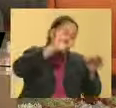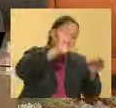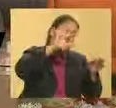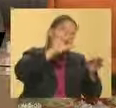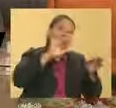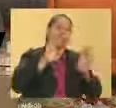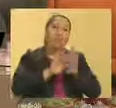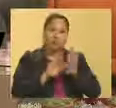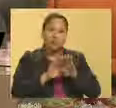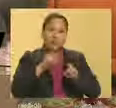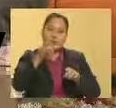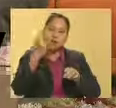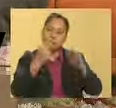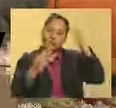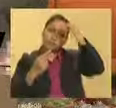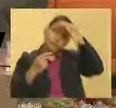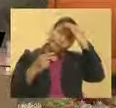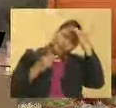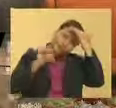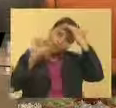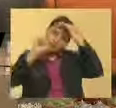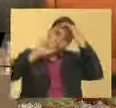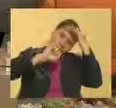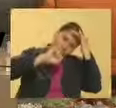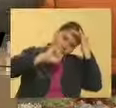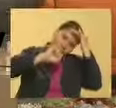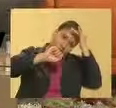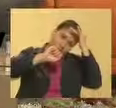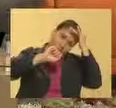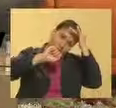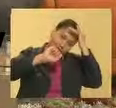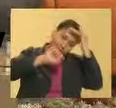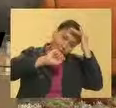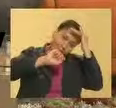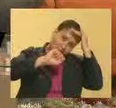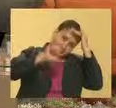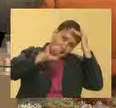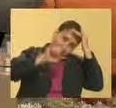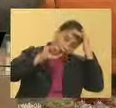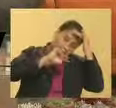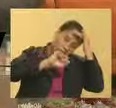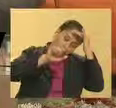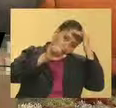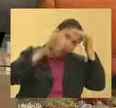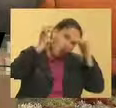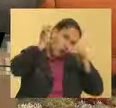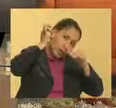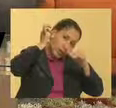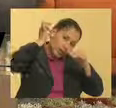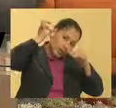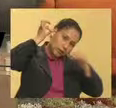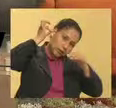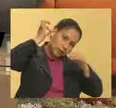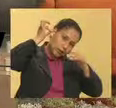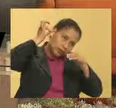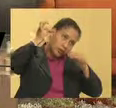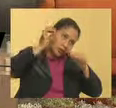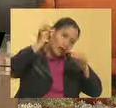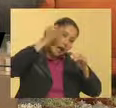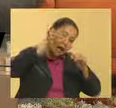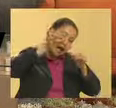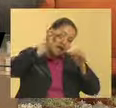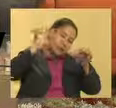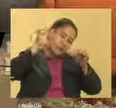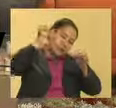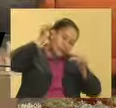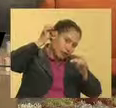pena recostarlo. Vamos a recostarlo. Le vamos a jalar la oreja hacia atrás y hacia